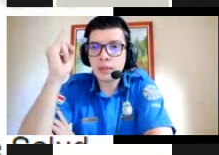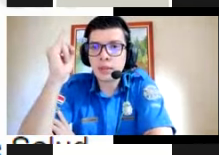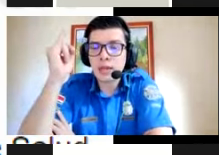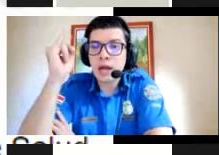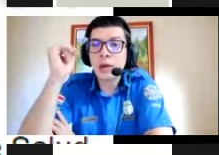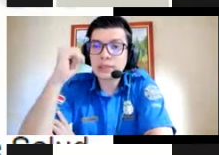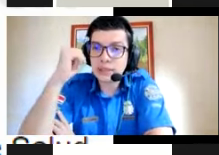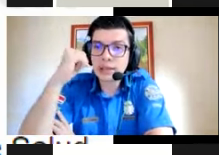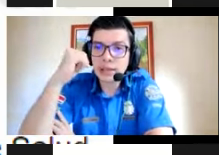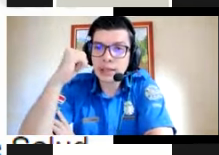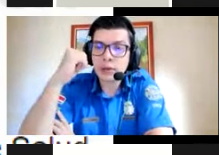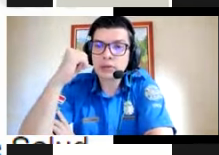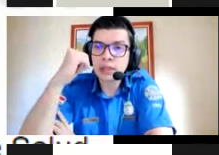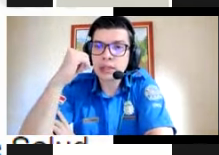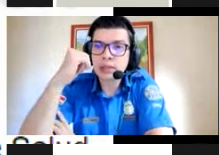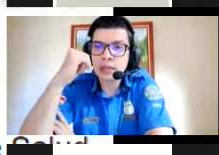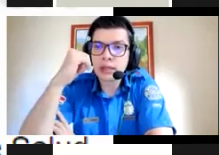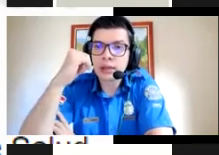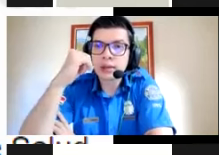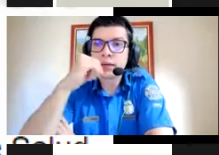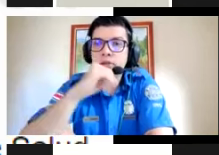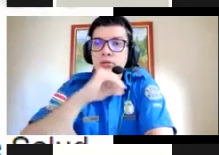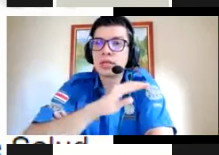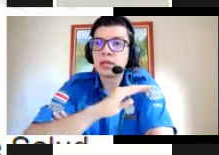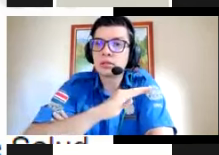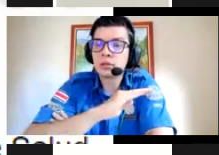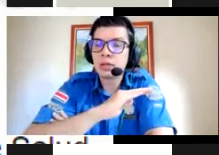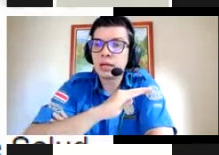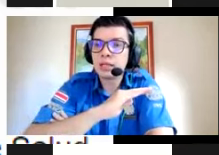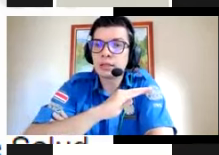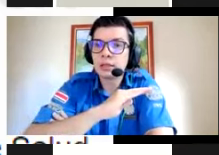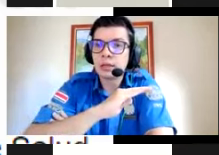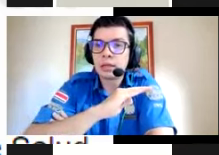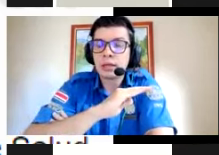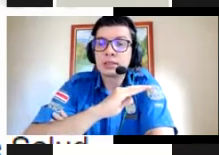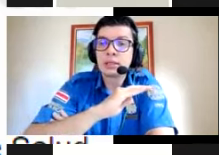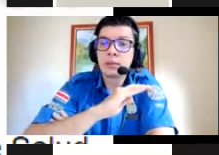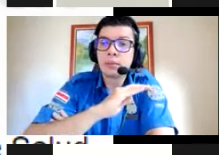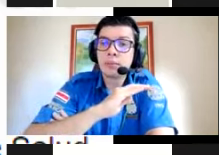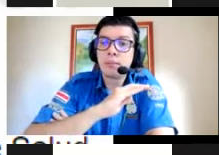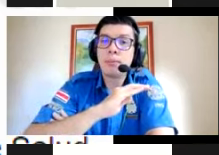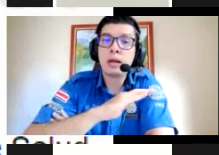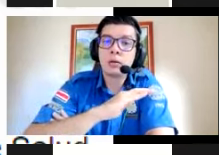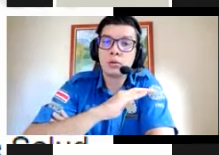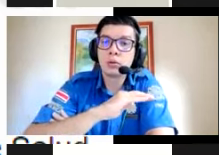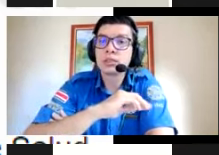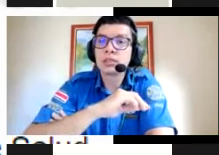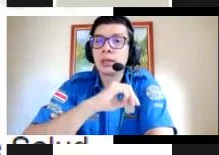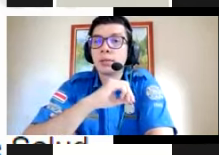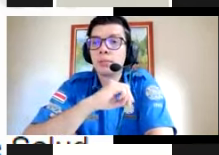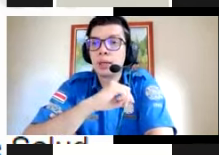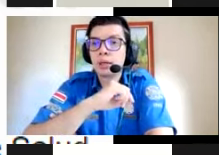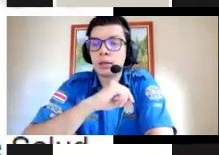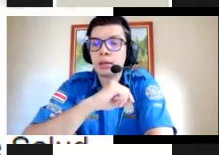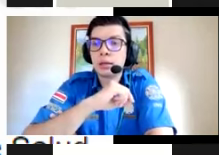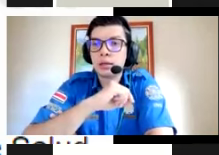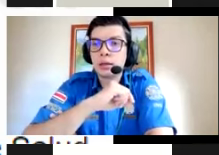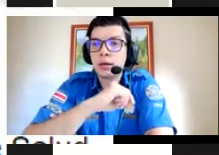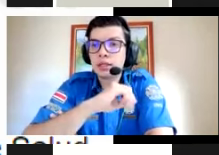Carmen ahora sí tenga conciencia de que su instalación de gas esté mal o esté